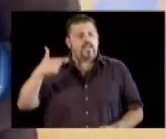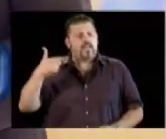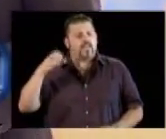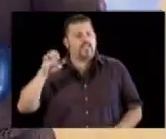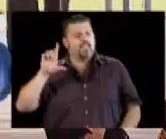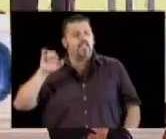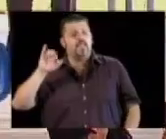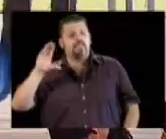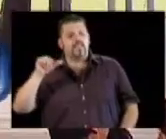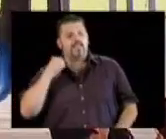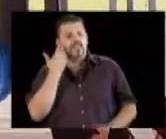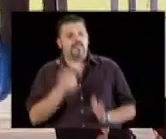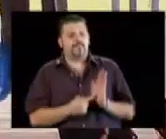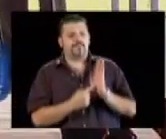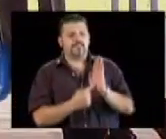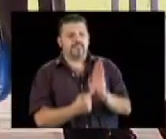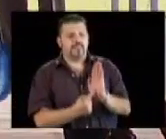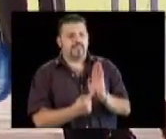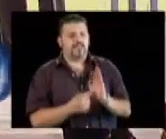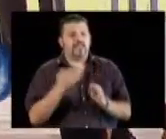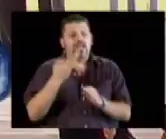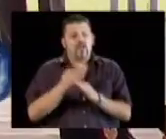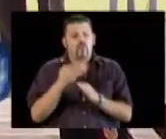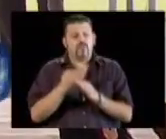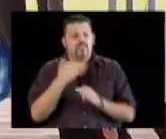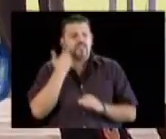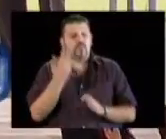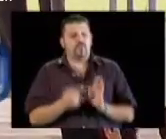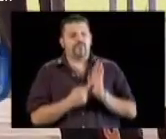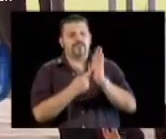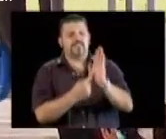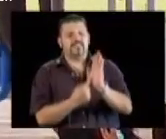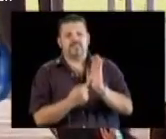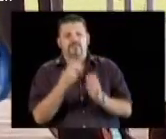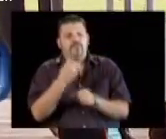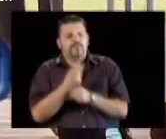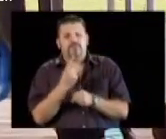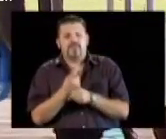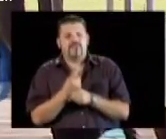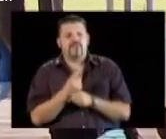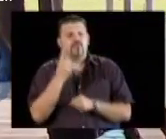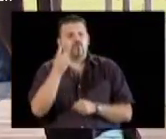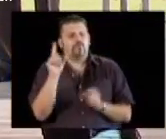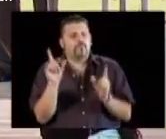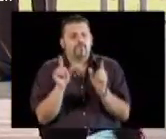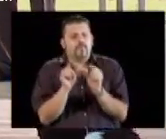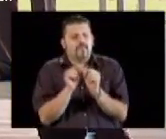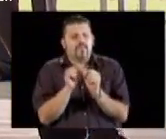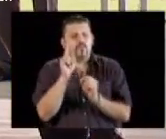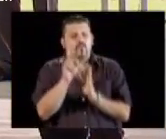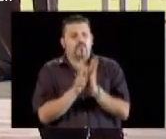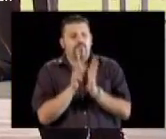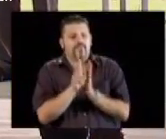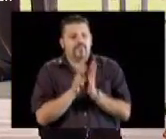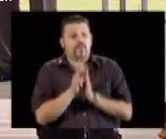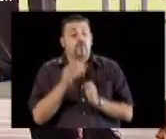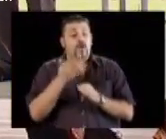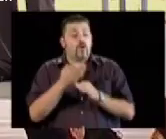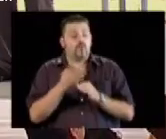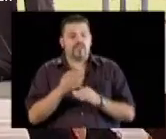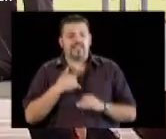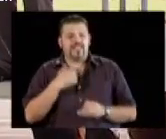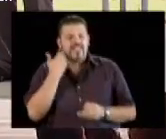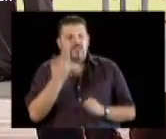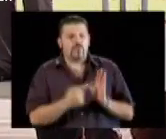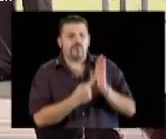Así es. Les vamos a presentar primeramente un pequeño video para mostrarles lo que estamos por